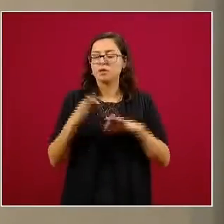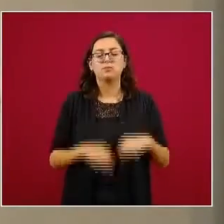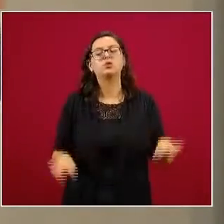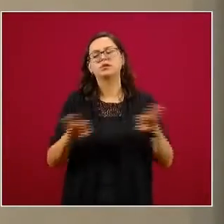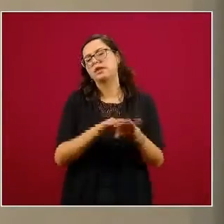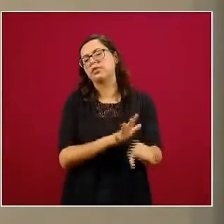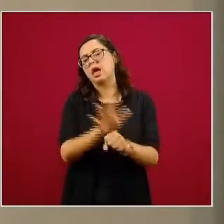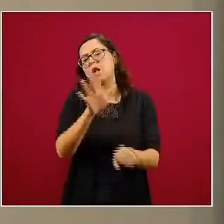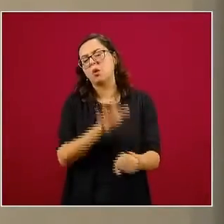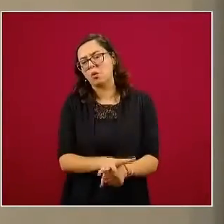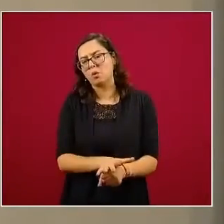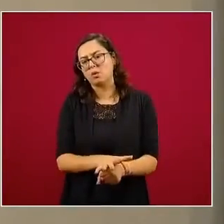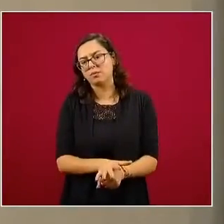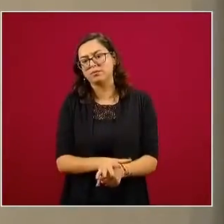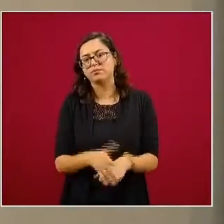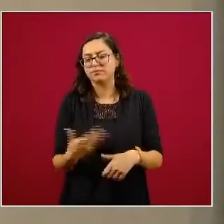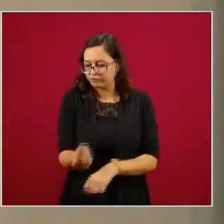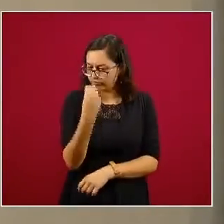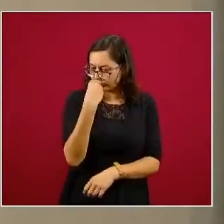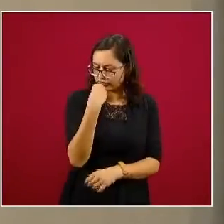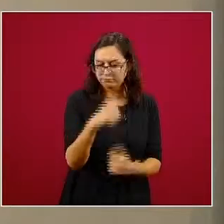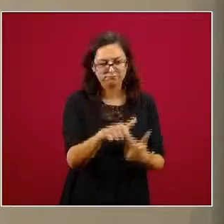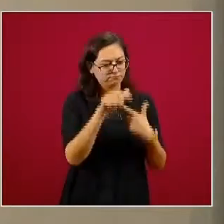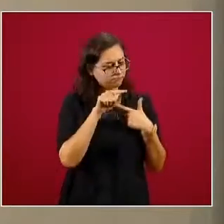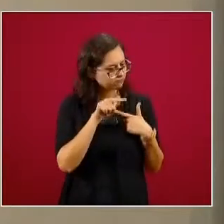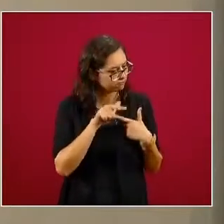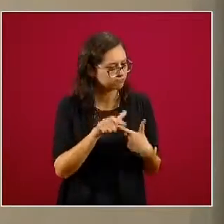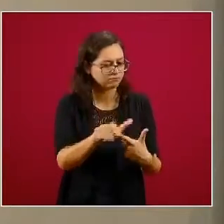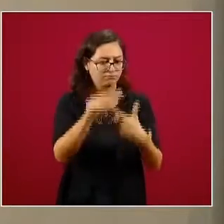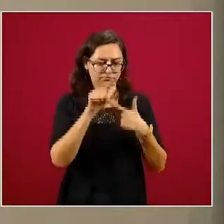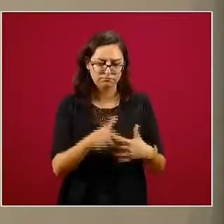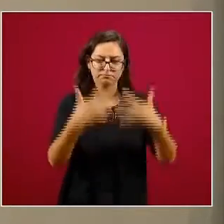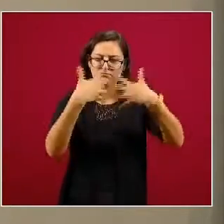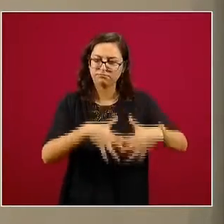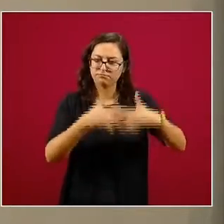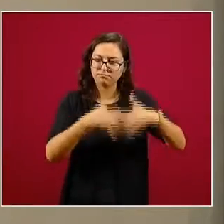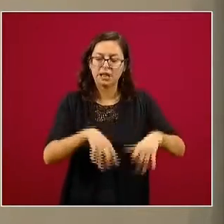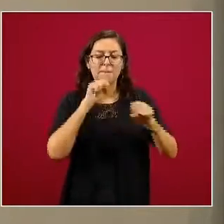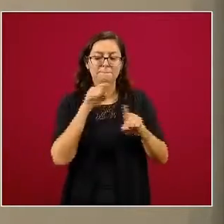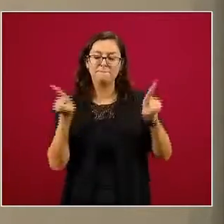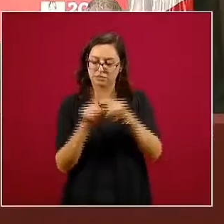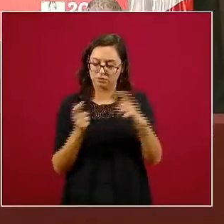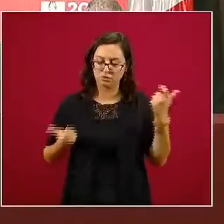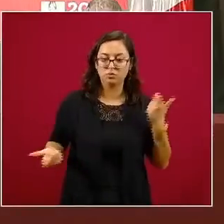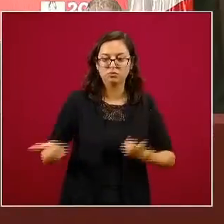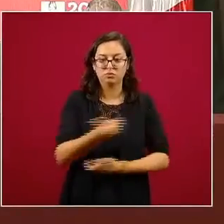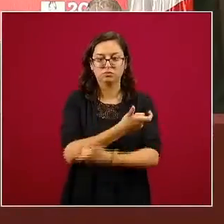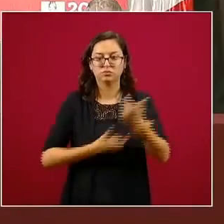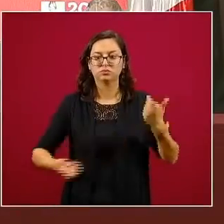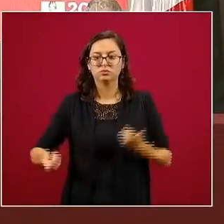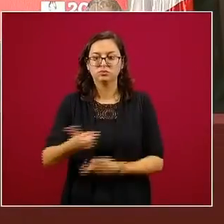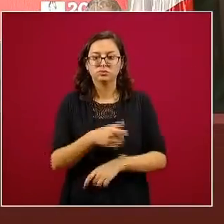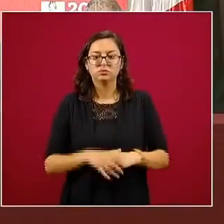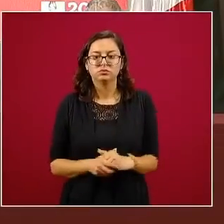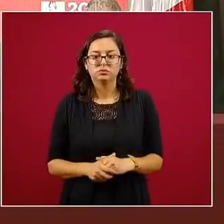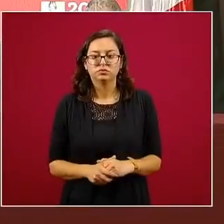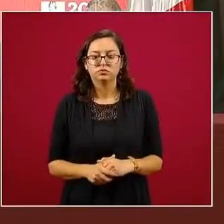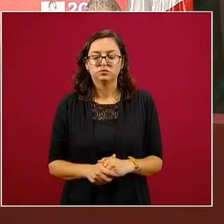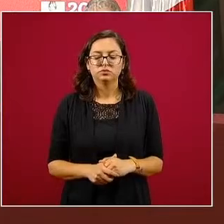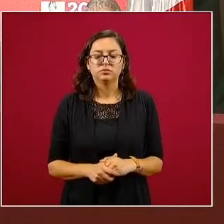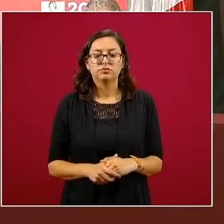batalla central está contra las mentalidades negacionistas o con aquellas que no se apoyan en